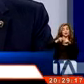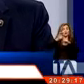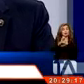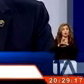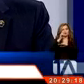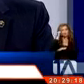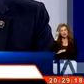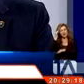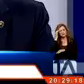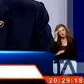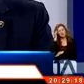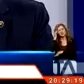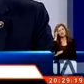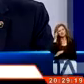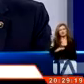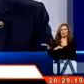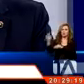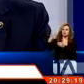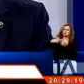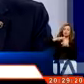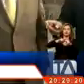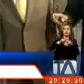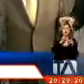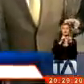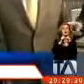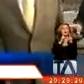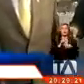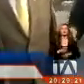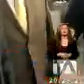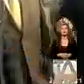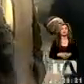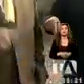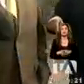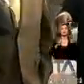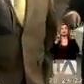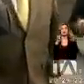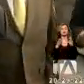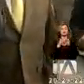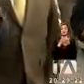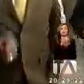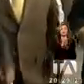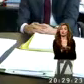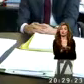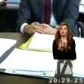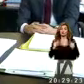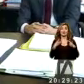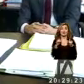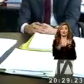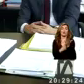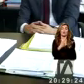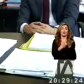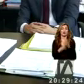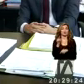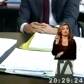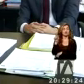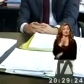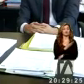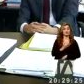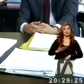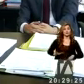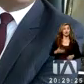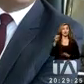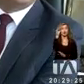reflexione y se siente también en estas mesas de diálogo. Sin embargo, el tema se expone en la mesa para el debate. Cristóbal Buendía, presidente